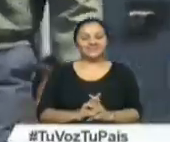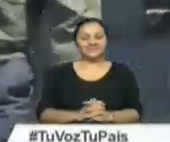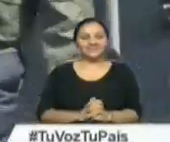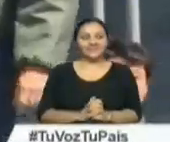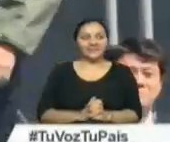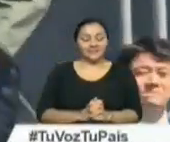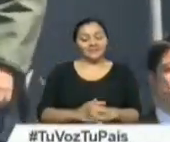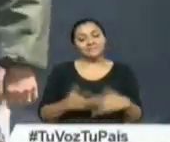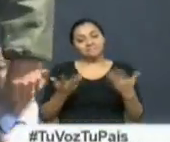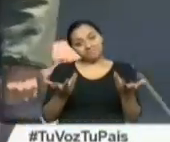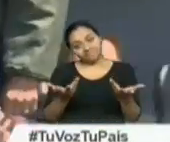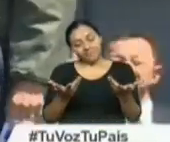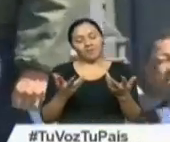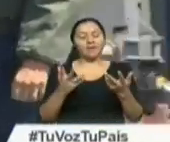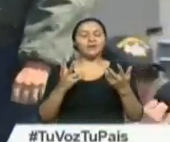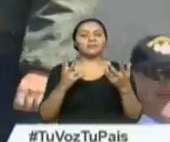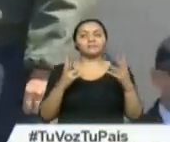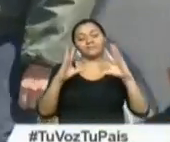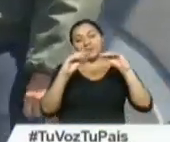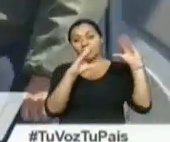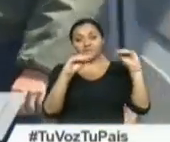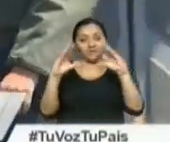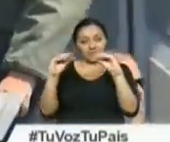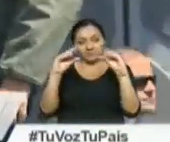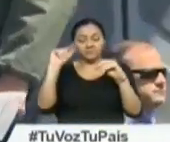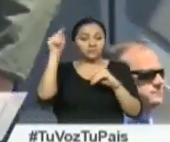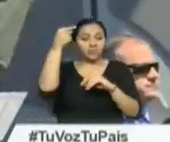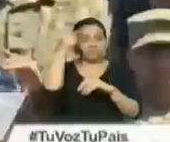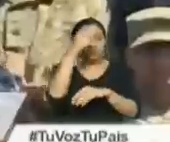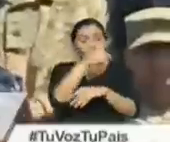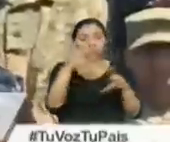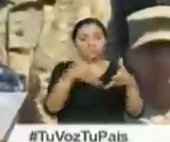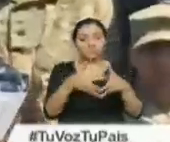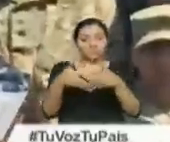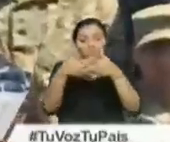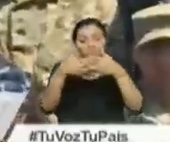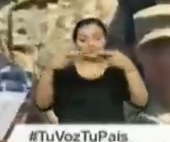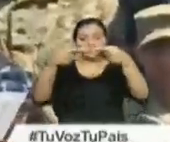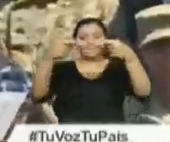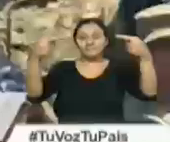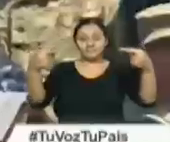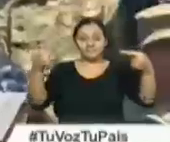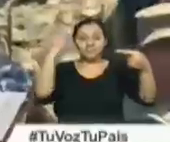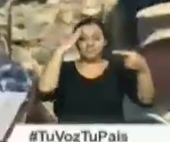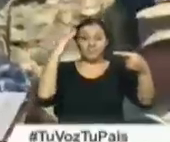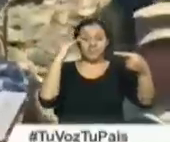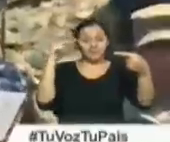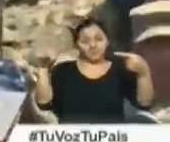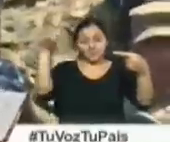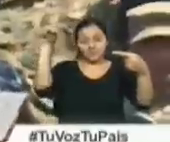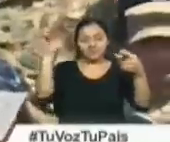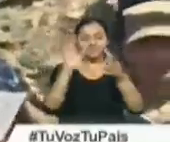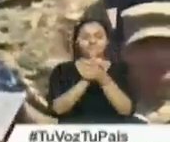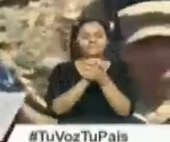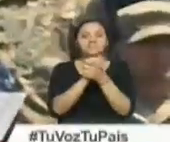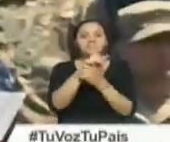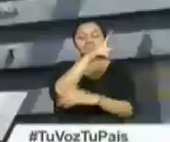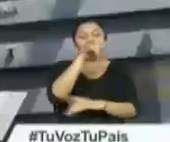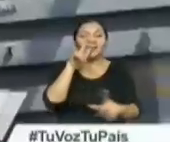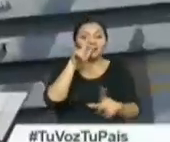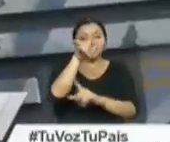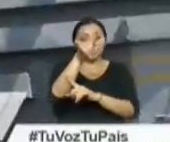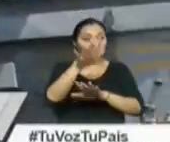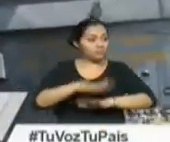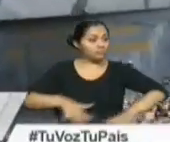No hay días de pausa en la retórica del gobierno estadounidense contra Corea del Norte. Desde el portaaviones Ronald